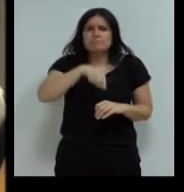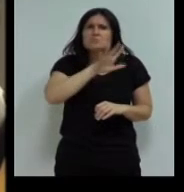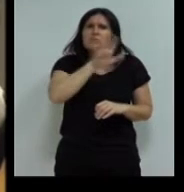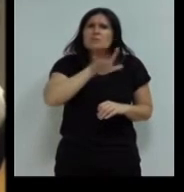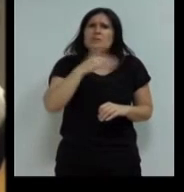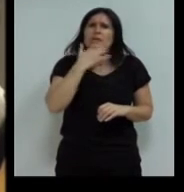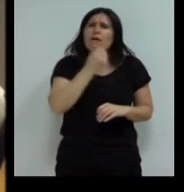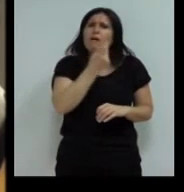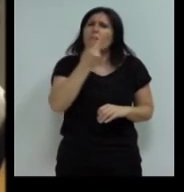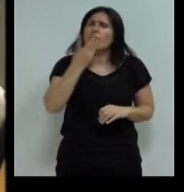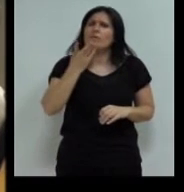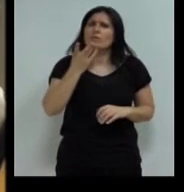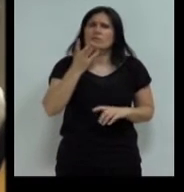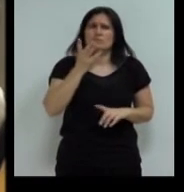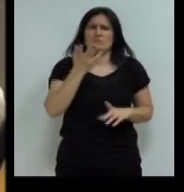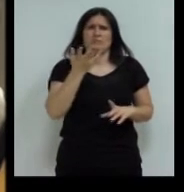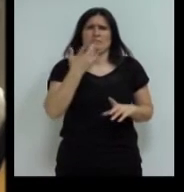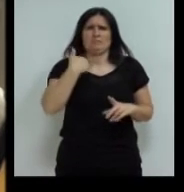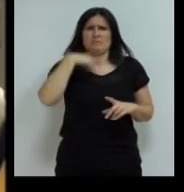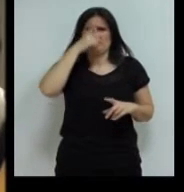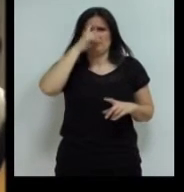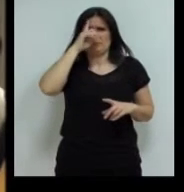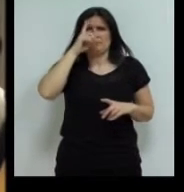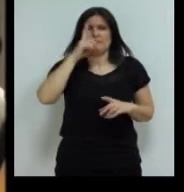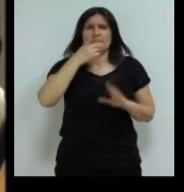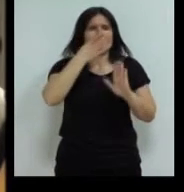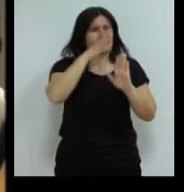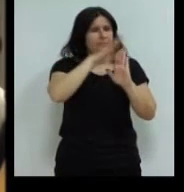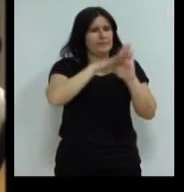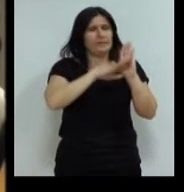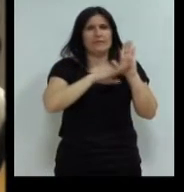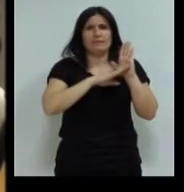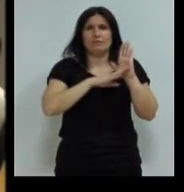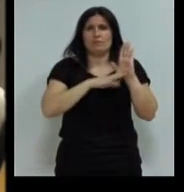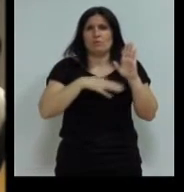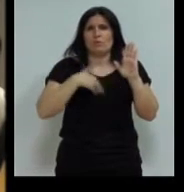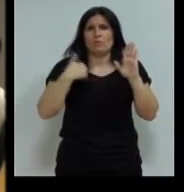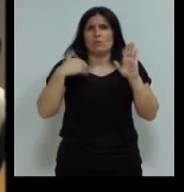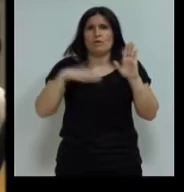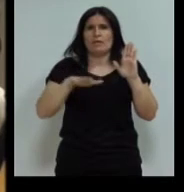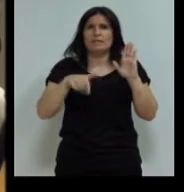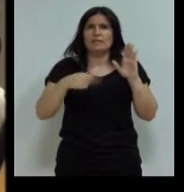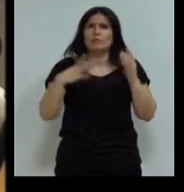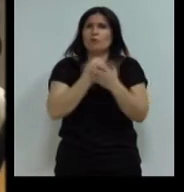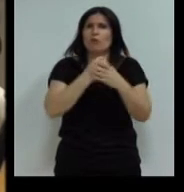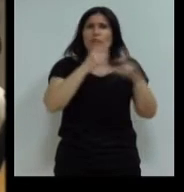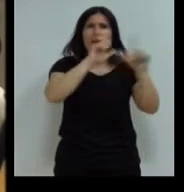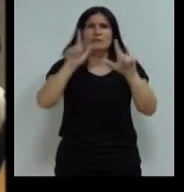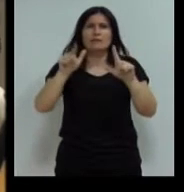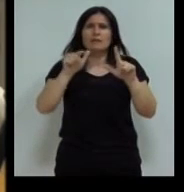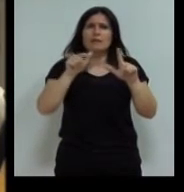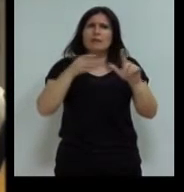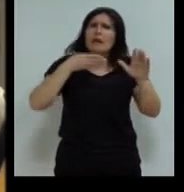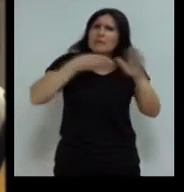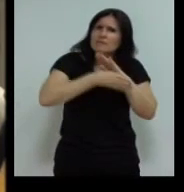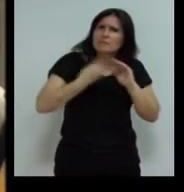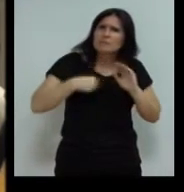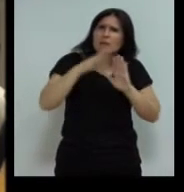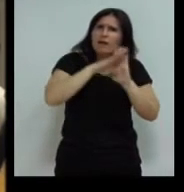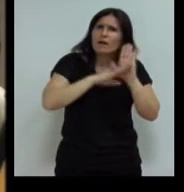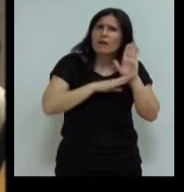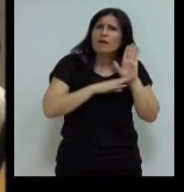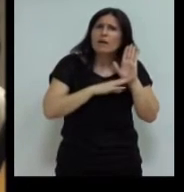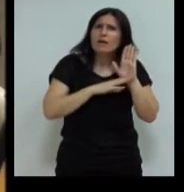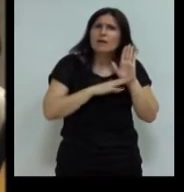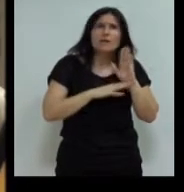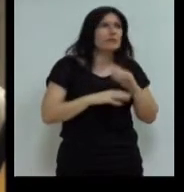lagunas, por ejemplo, la televisión a la carta que tienen todas las televisiones y no son accesibles? Es que es el sitio además para hacerlo